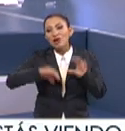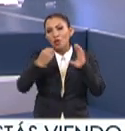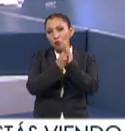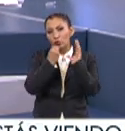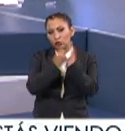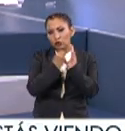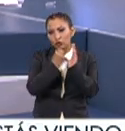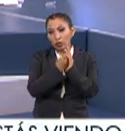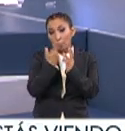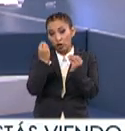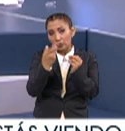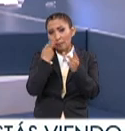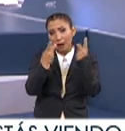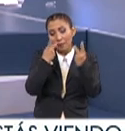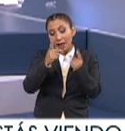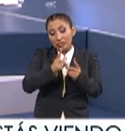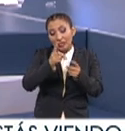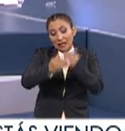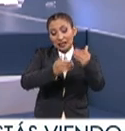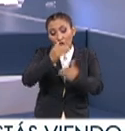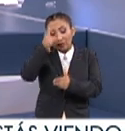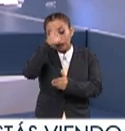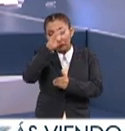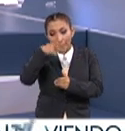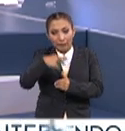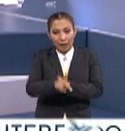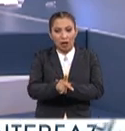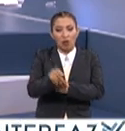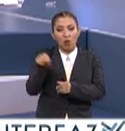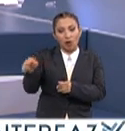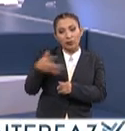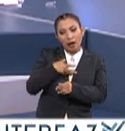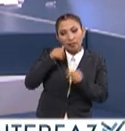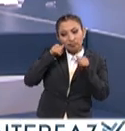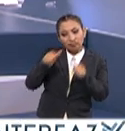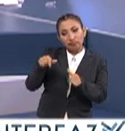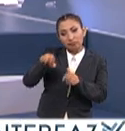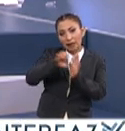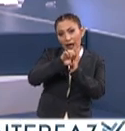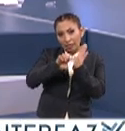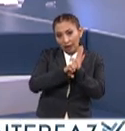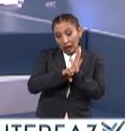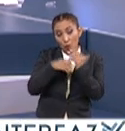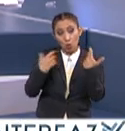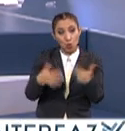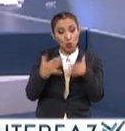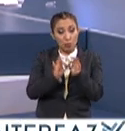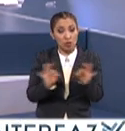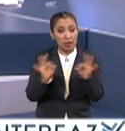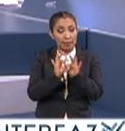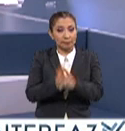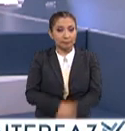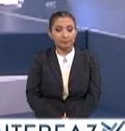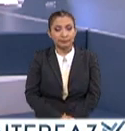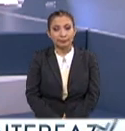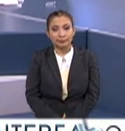MOOC, porque pues mucho hablamos del desarrollo científico, sin embargo, tener en cuenta la ética es algo fundamental.